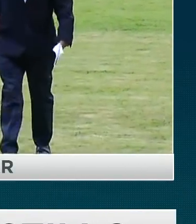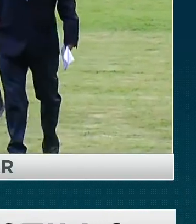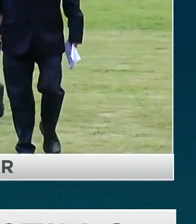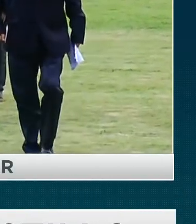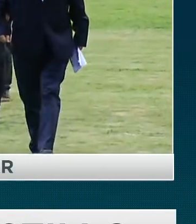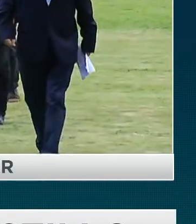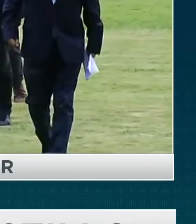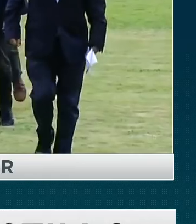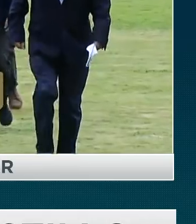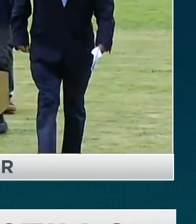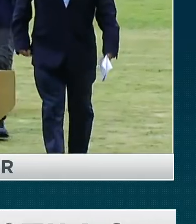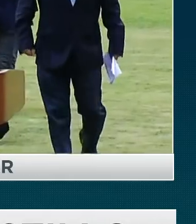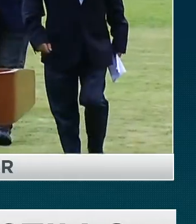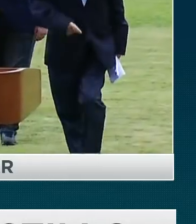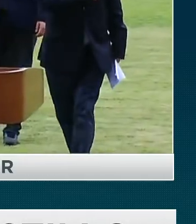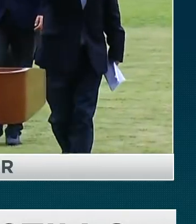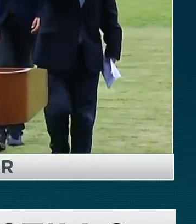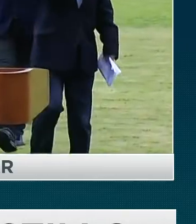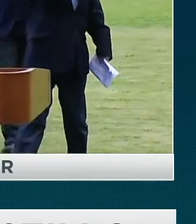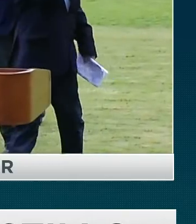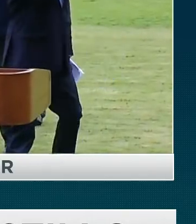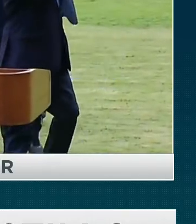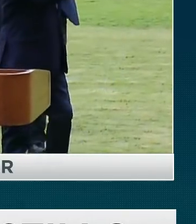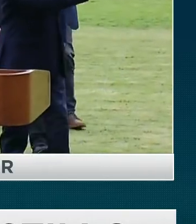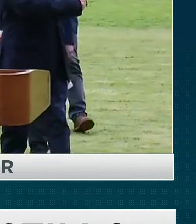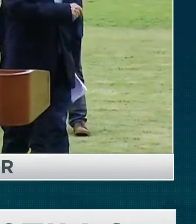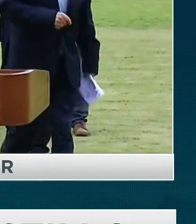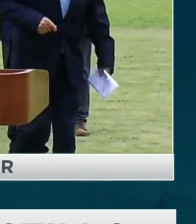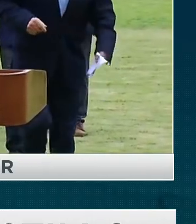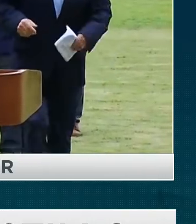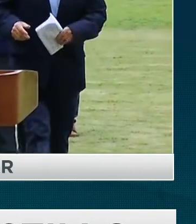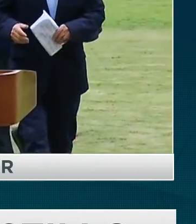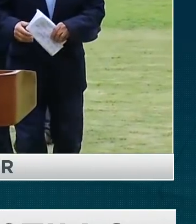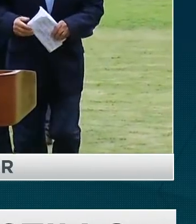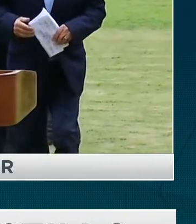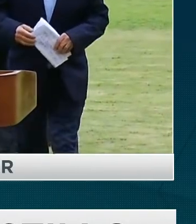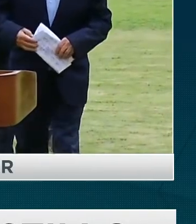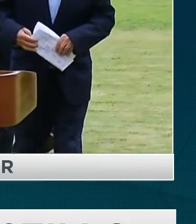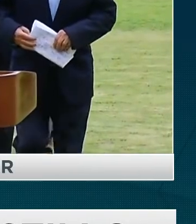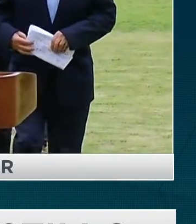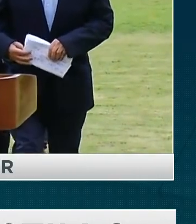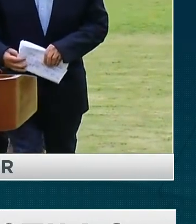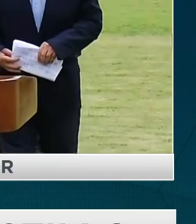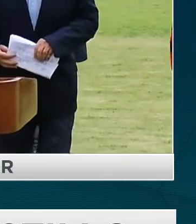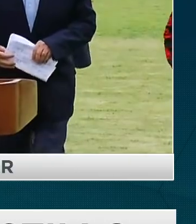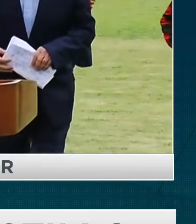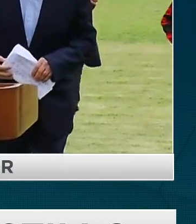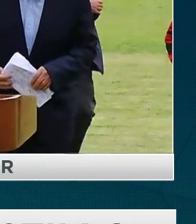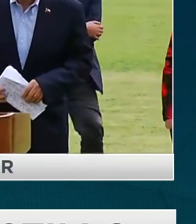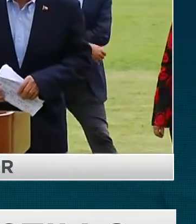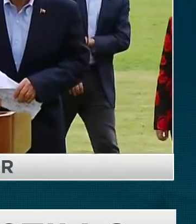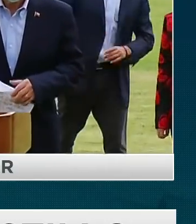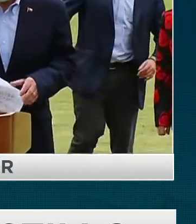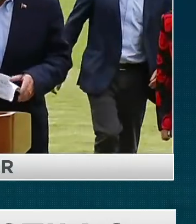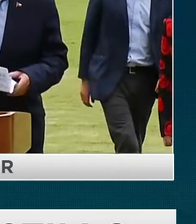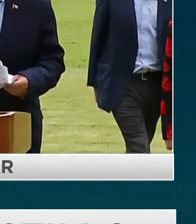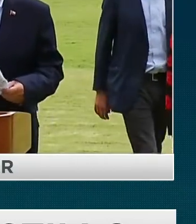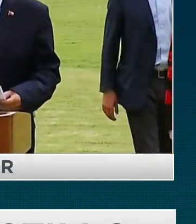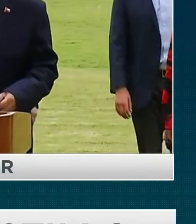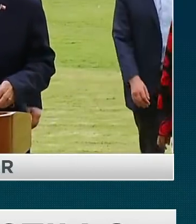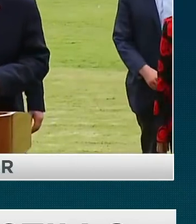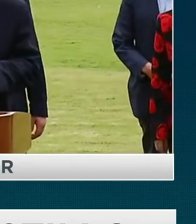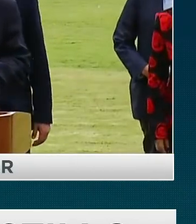del Consejo de Gabinete que han sostenido durante toda esta mañana. Ahí lo vemos en compañía de